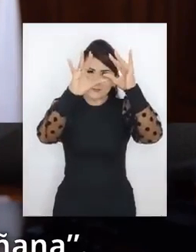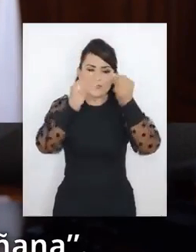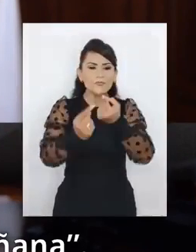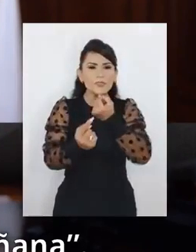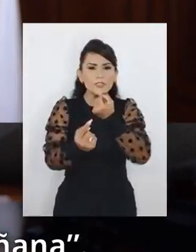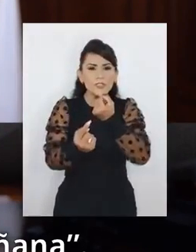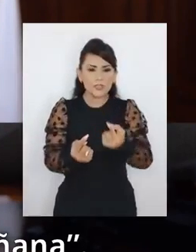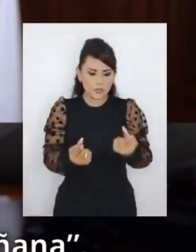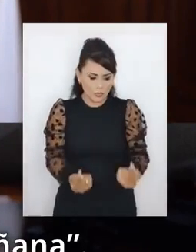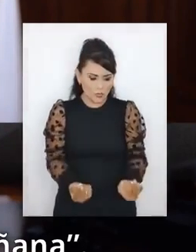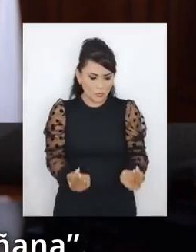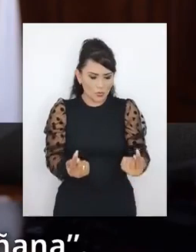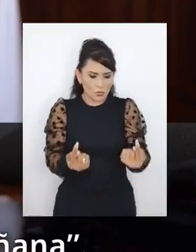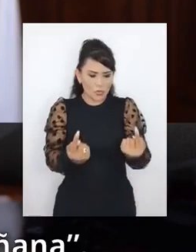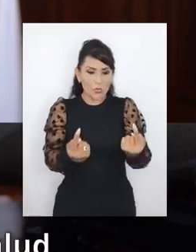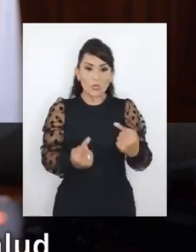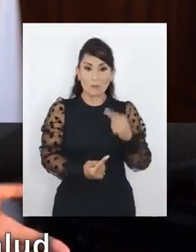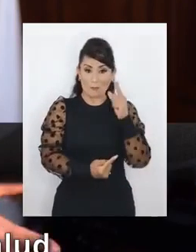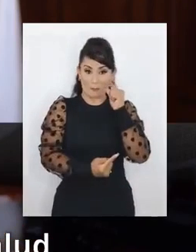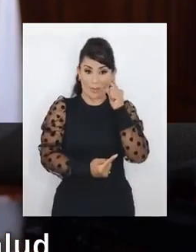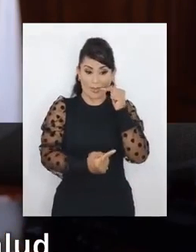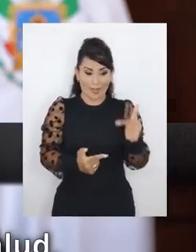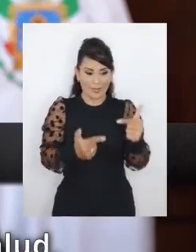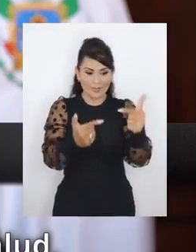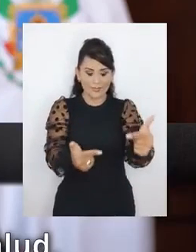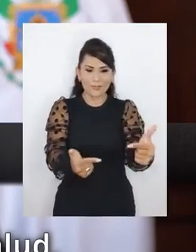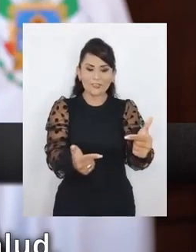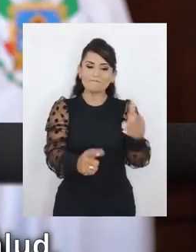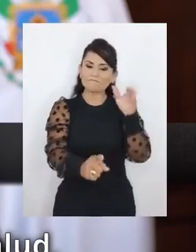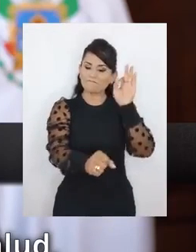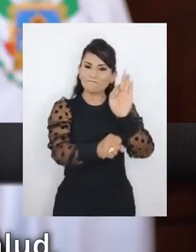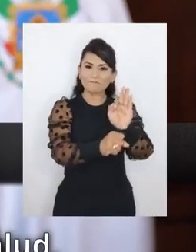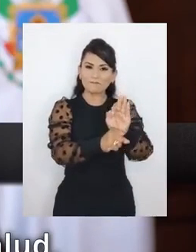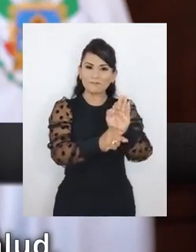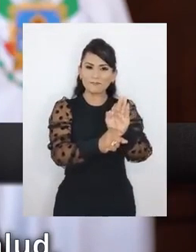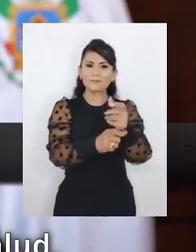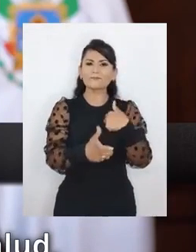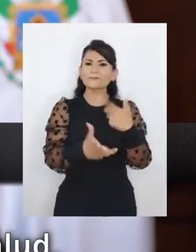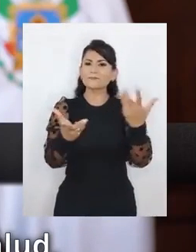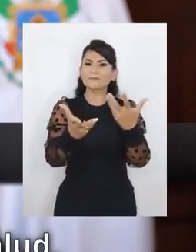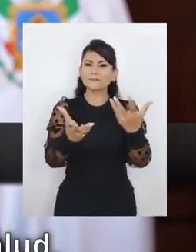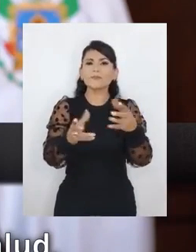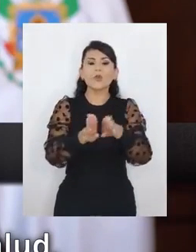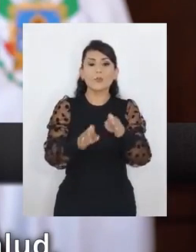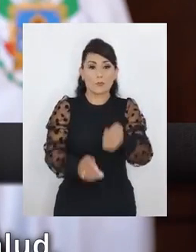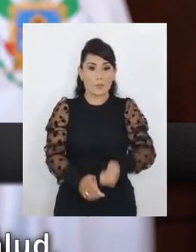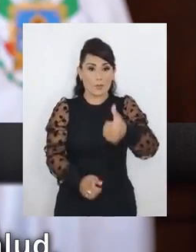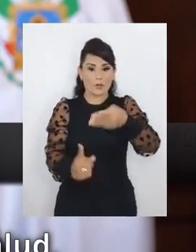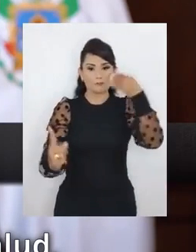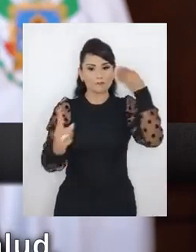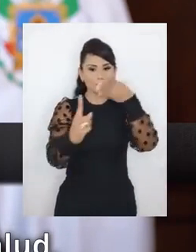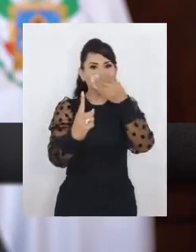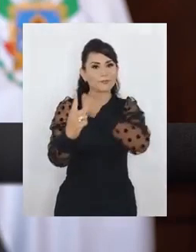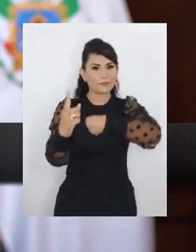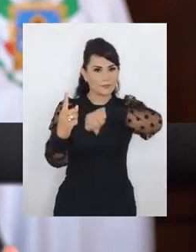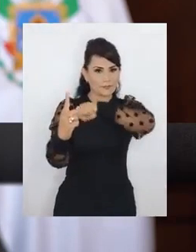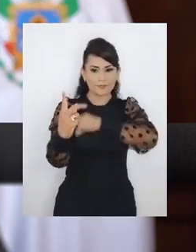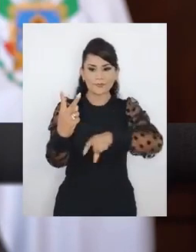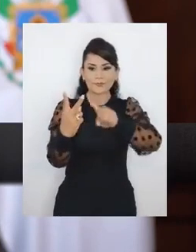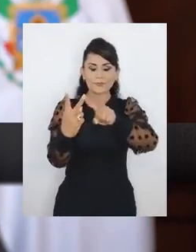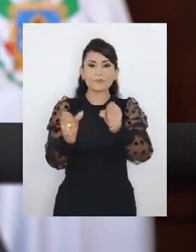la pandemia informó el gobernador francisco domínguez servién lo que permite darse a conocer como una administración